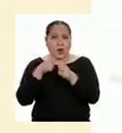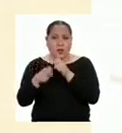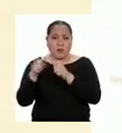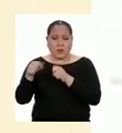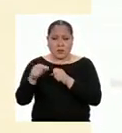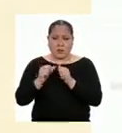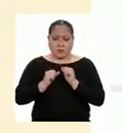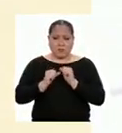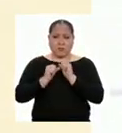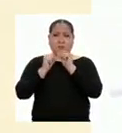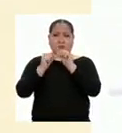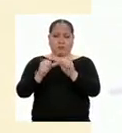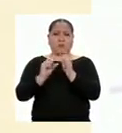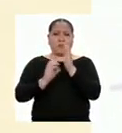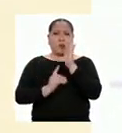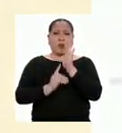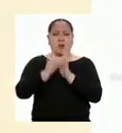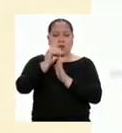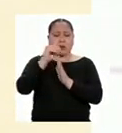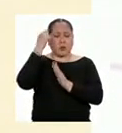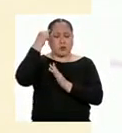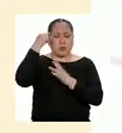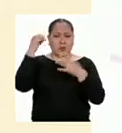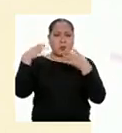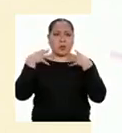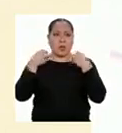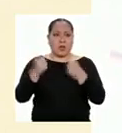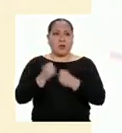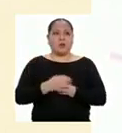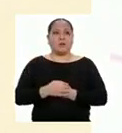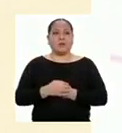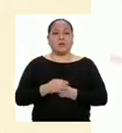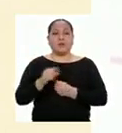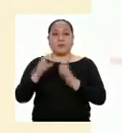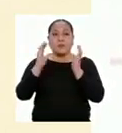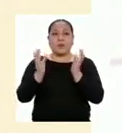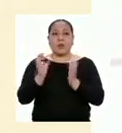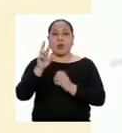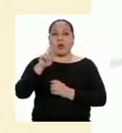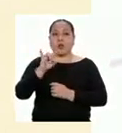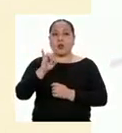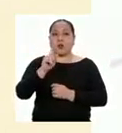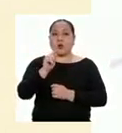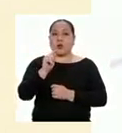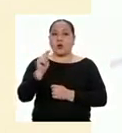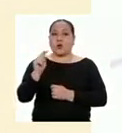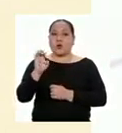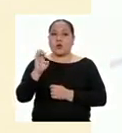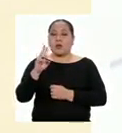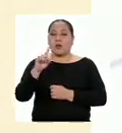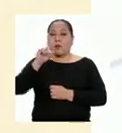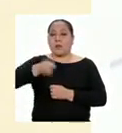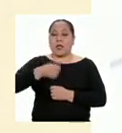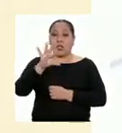desarrollan psicológicamente sanos y exitosos. Rutter, 1993. Como dice el